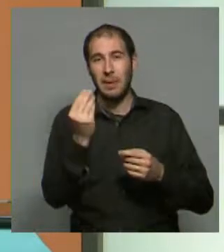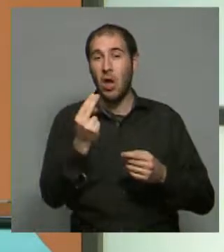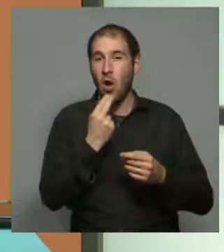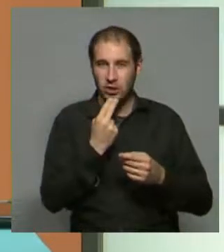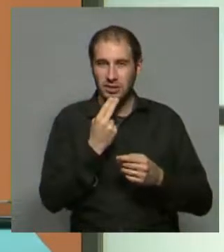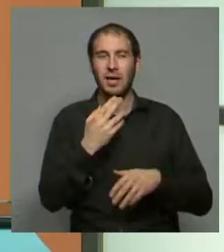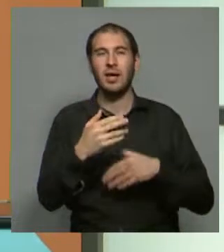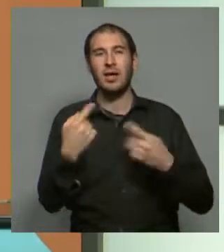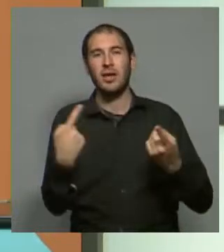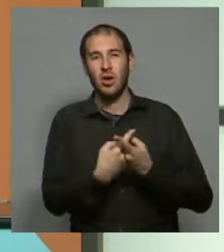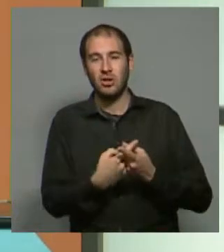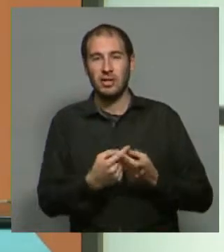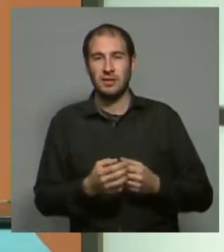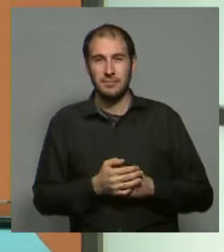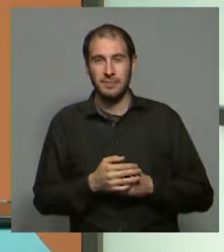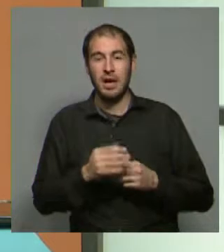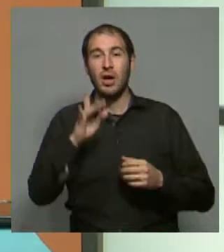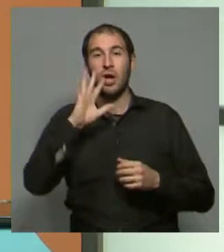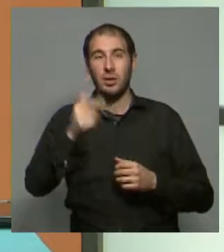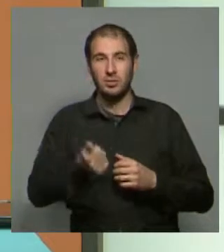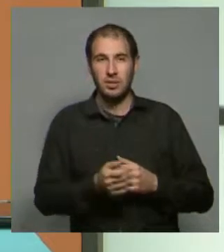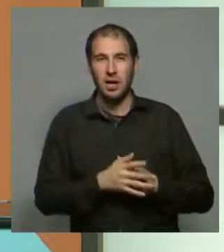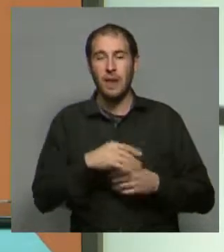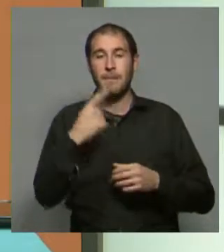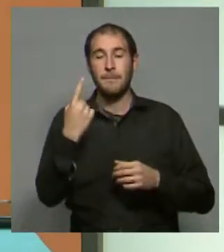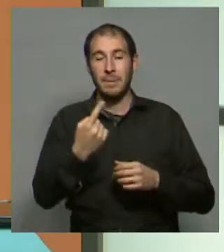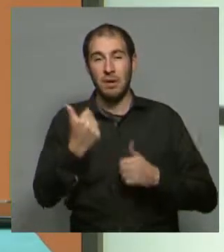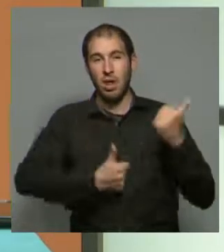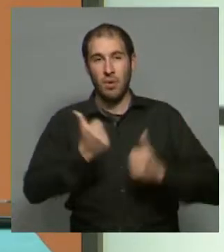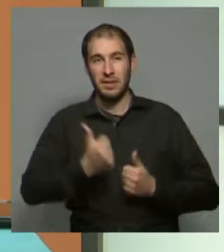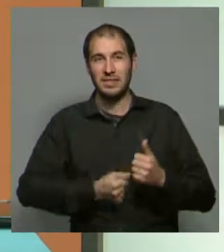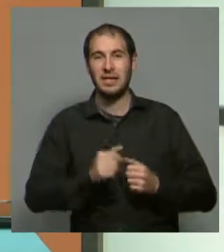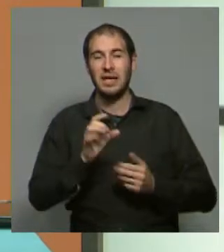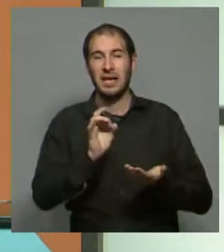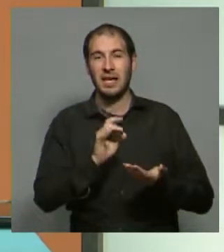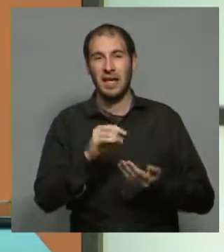sábado 11 va a estar enfrentándose justamente a Rusia por el primero de los partidos de las